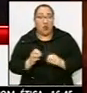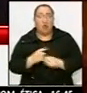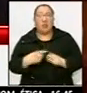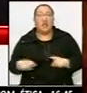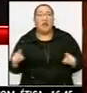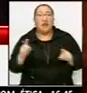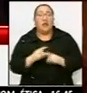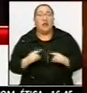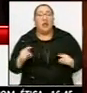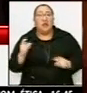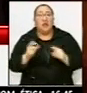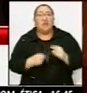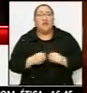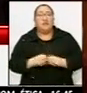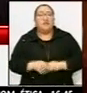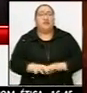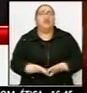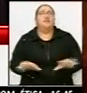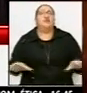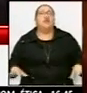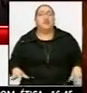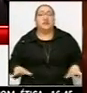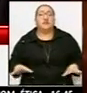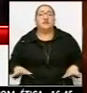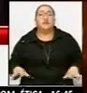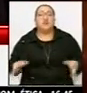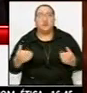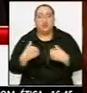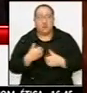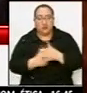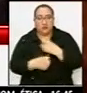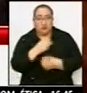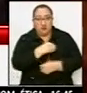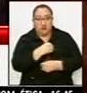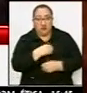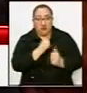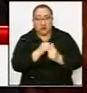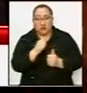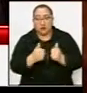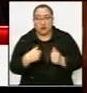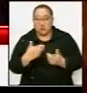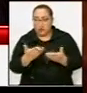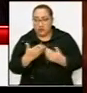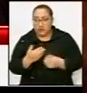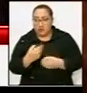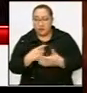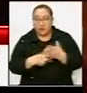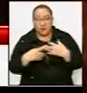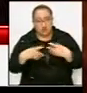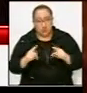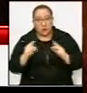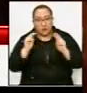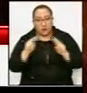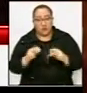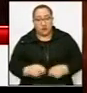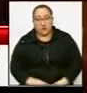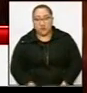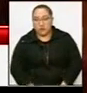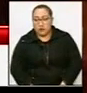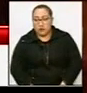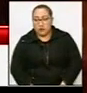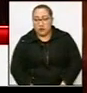distintos programas tan dispersos que tiene el ministerio, frente al cual no nos ofreció una política que nos permita avizorar, digamos, un manejo